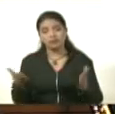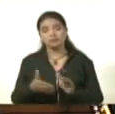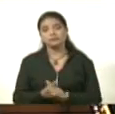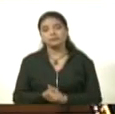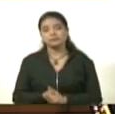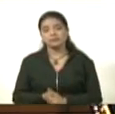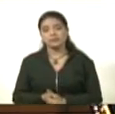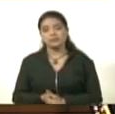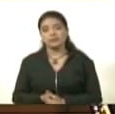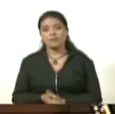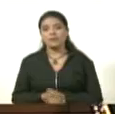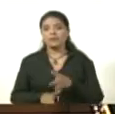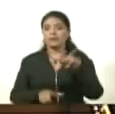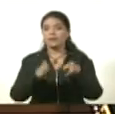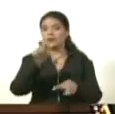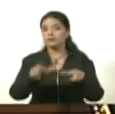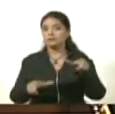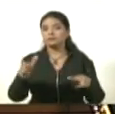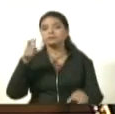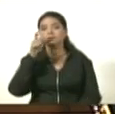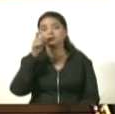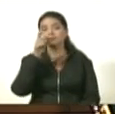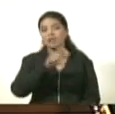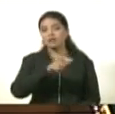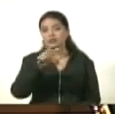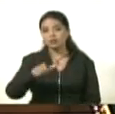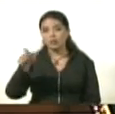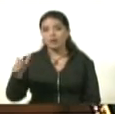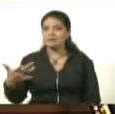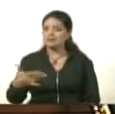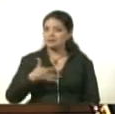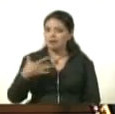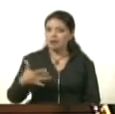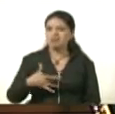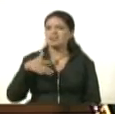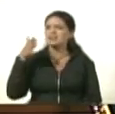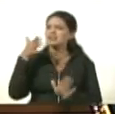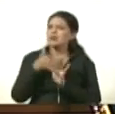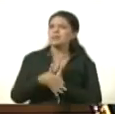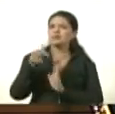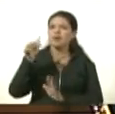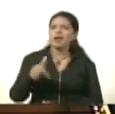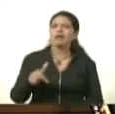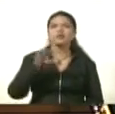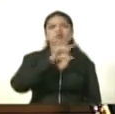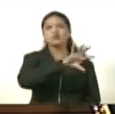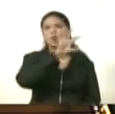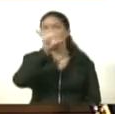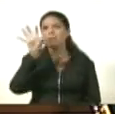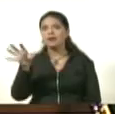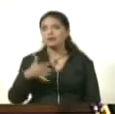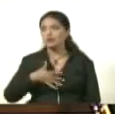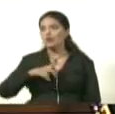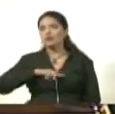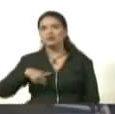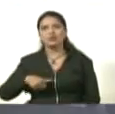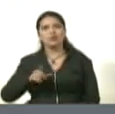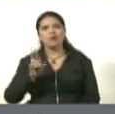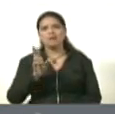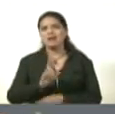como representantes de sus pueblos, sientan que si esto pasara en sus pueblos, nosotros fuéramos los primeros en